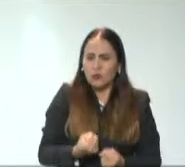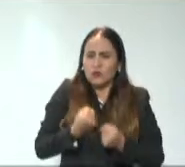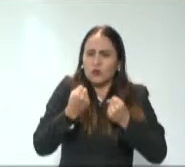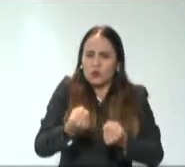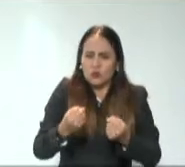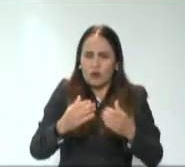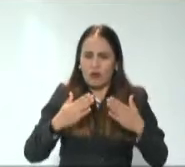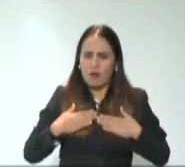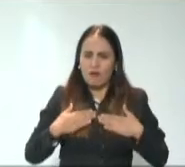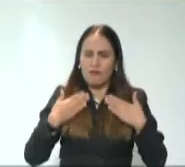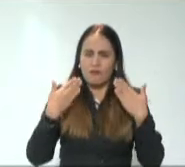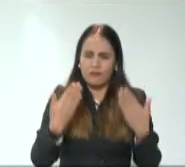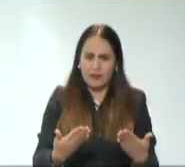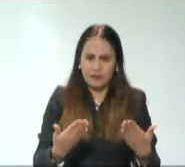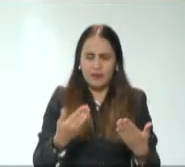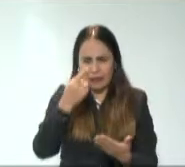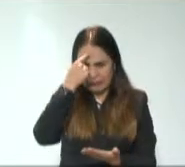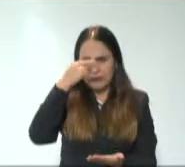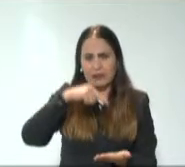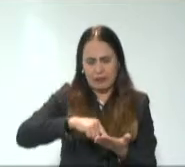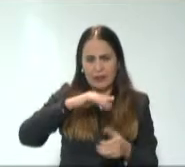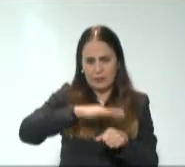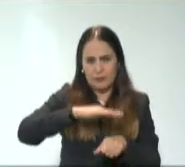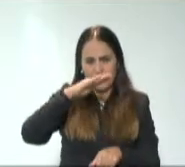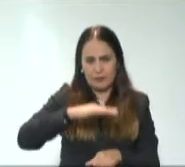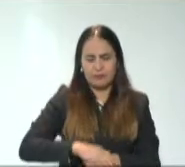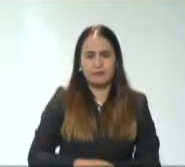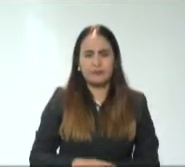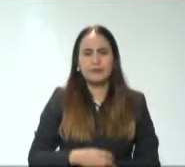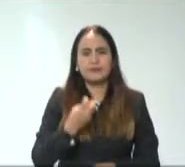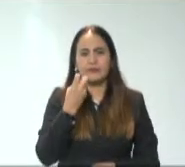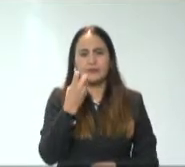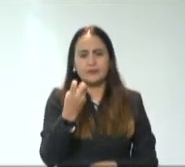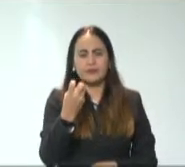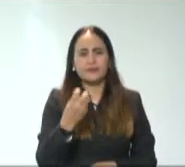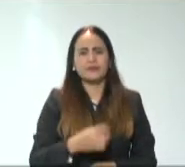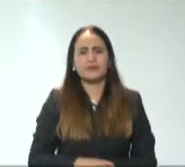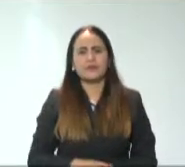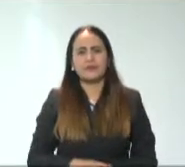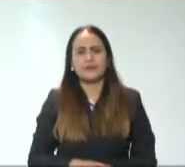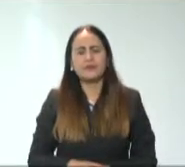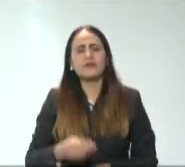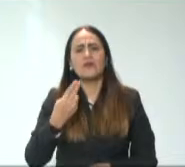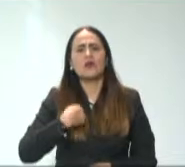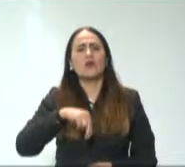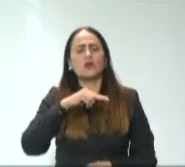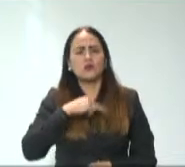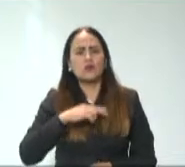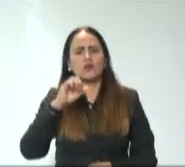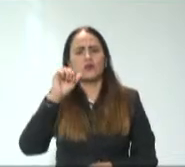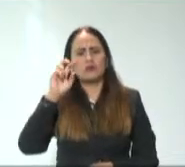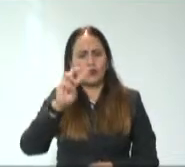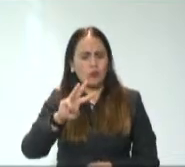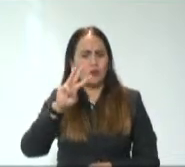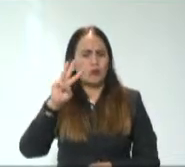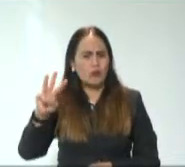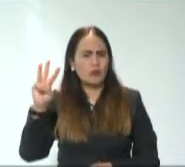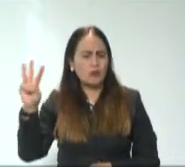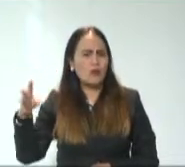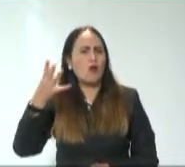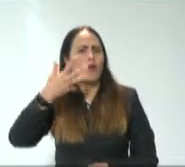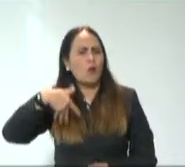gobernanza y de credibilidad en tal sentido lo que buscamos con esta plataforma es repito